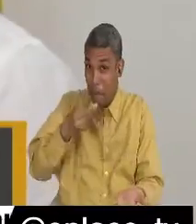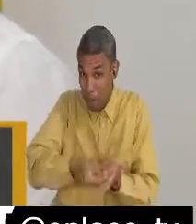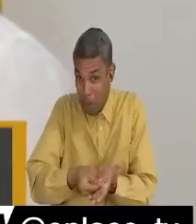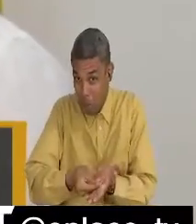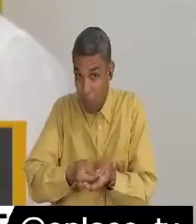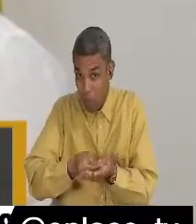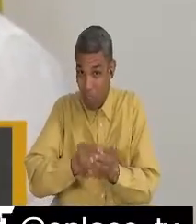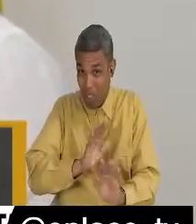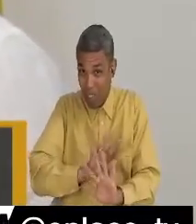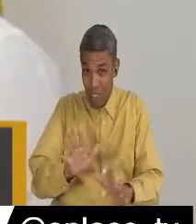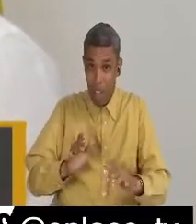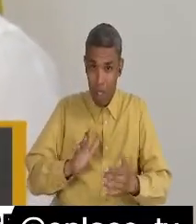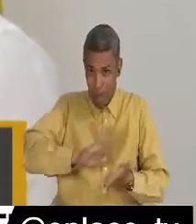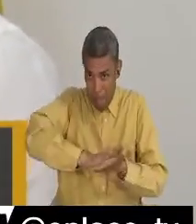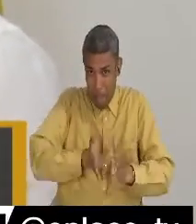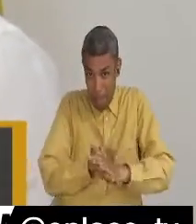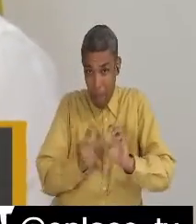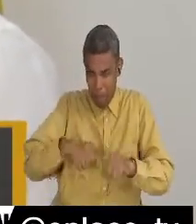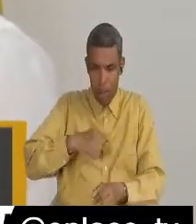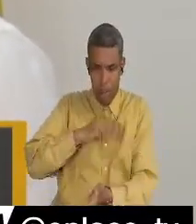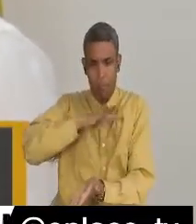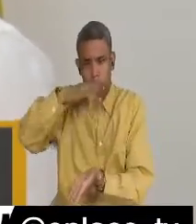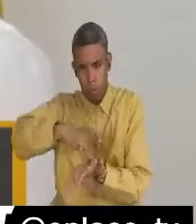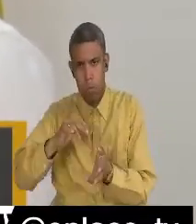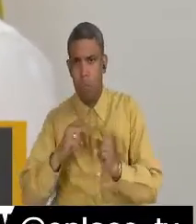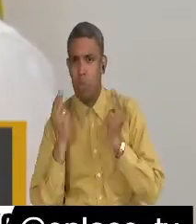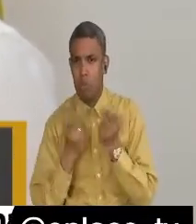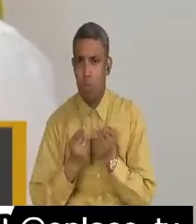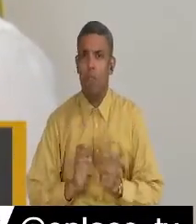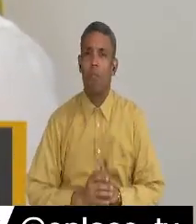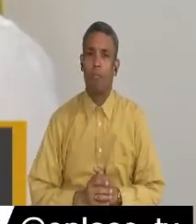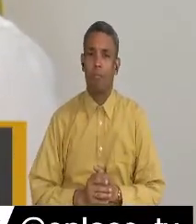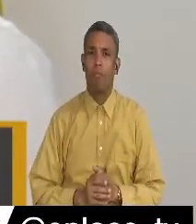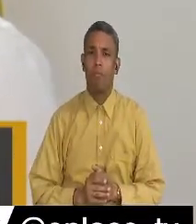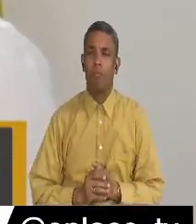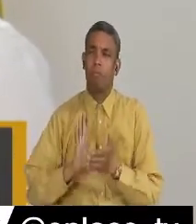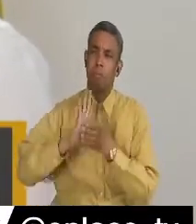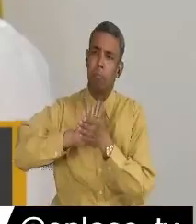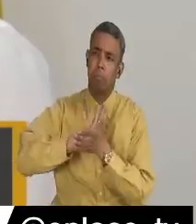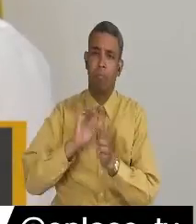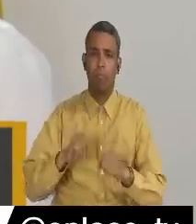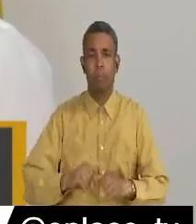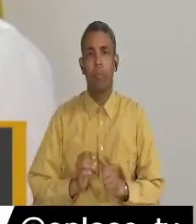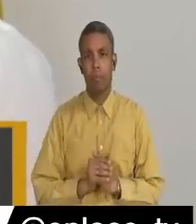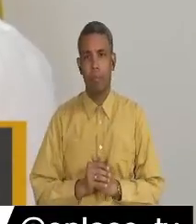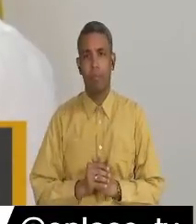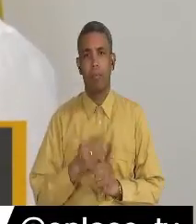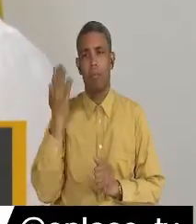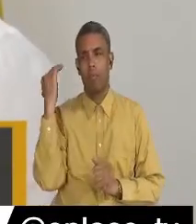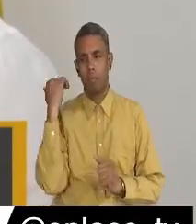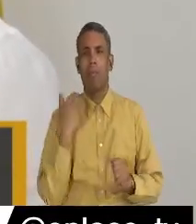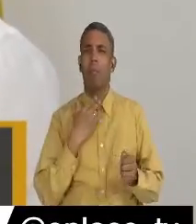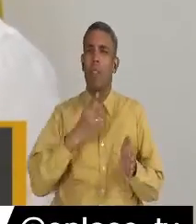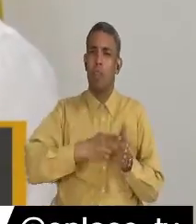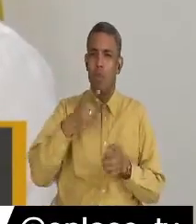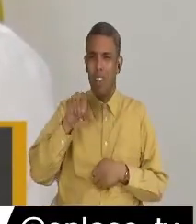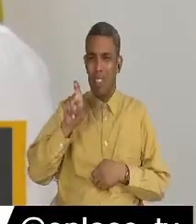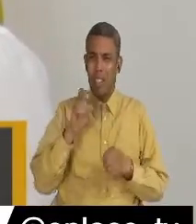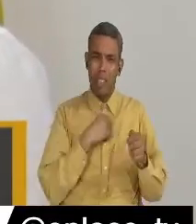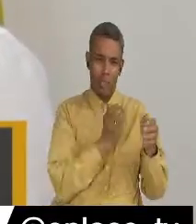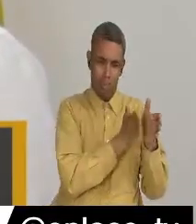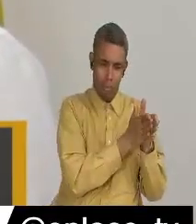es la rendición de cuentas del informe de gestión de la dirección administrativa a corte 31 de diciembre de 2016, aprobación del